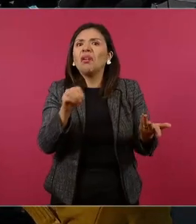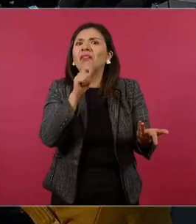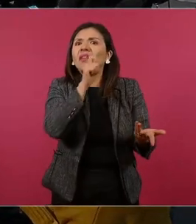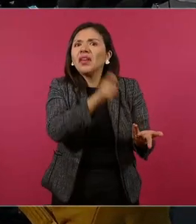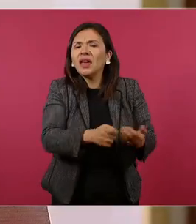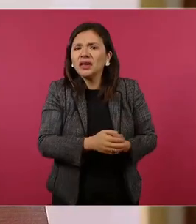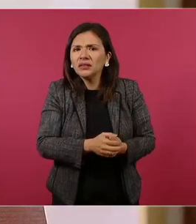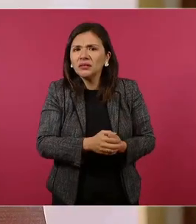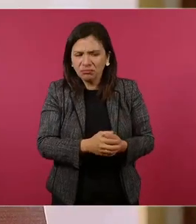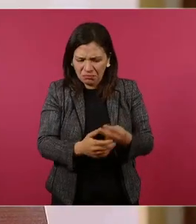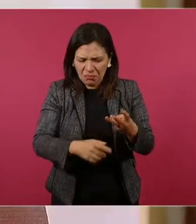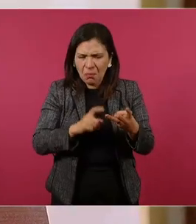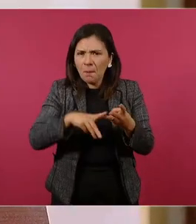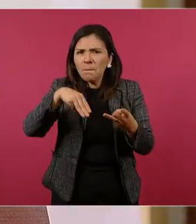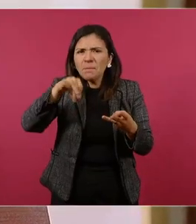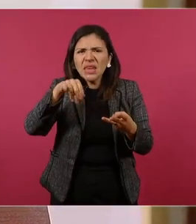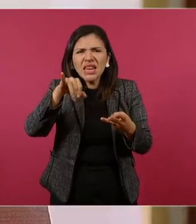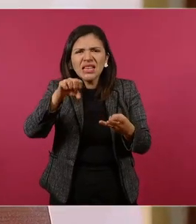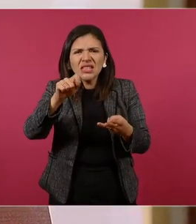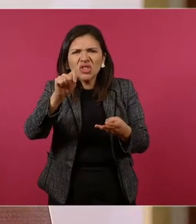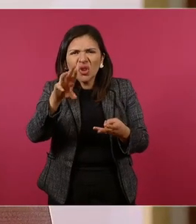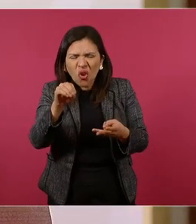ministros Cuántos